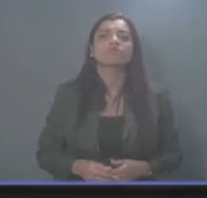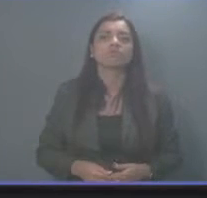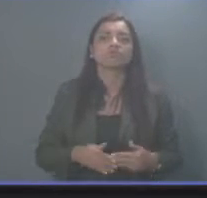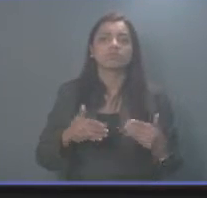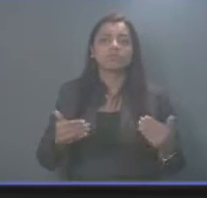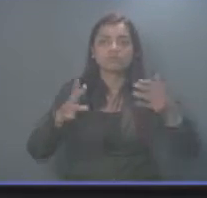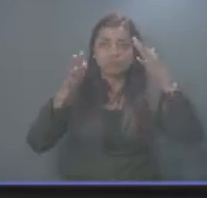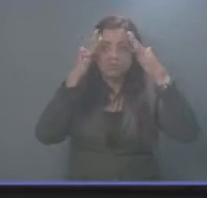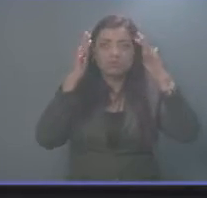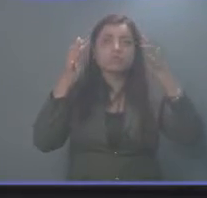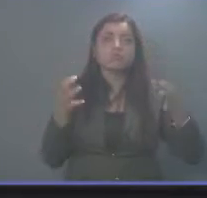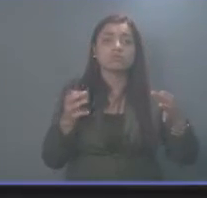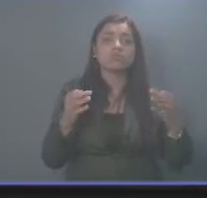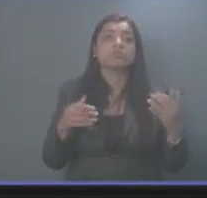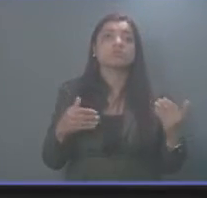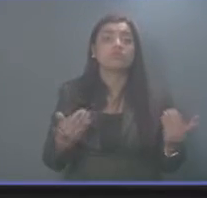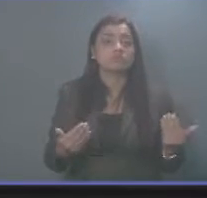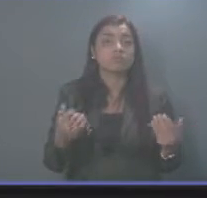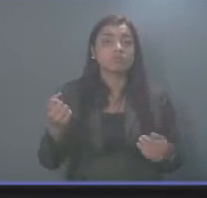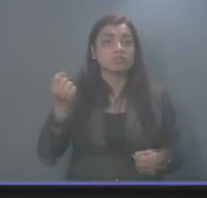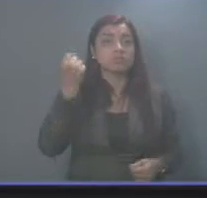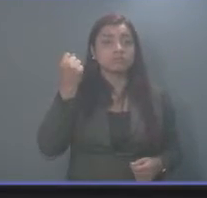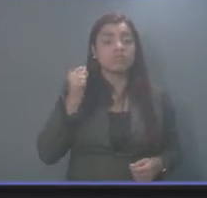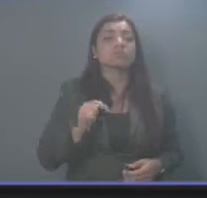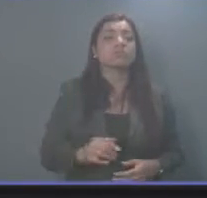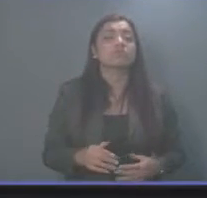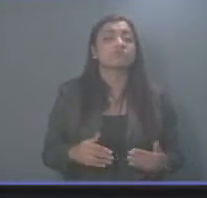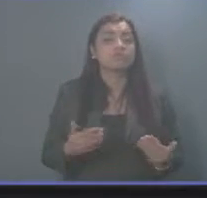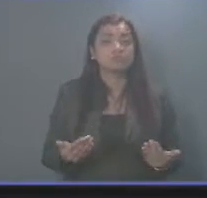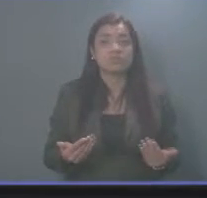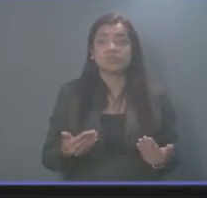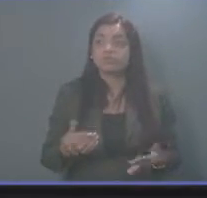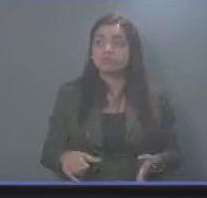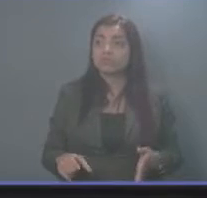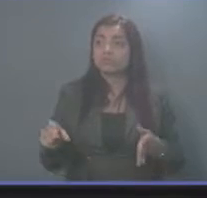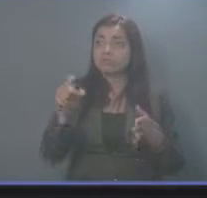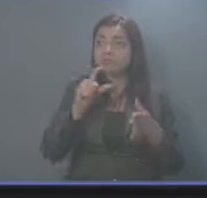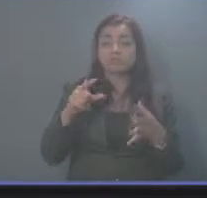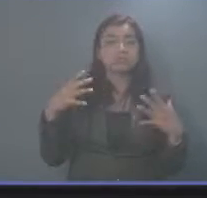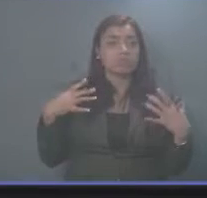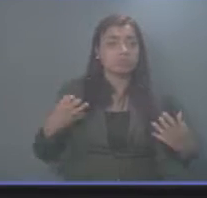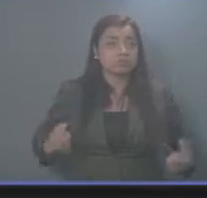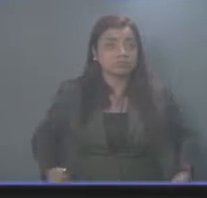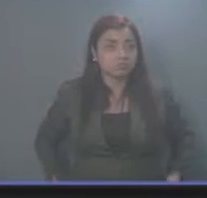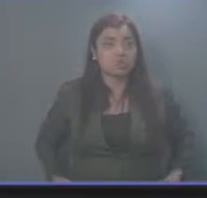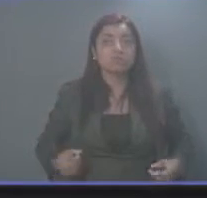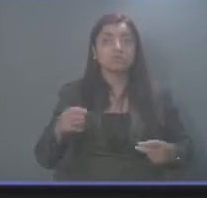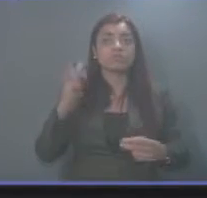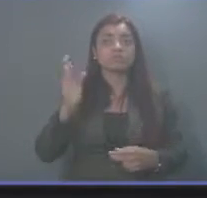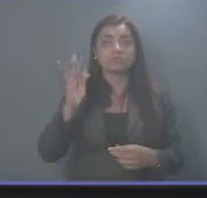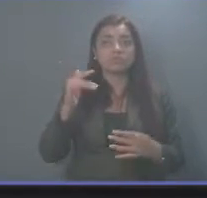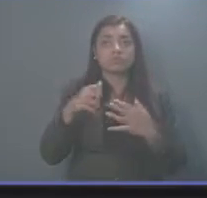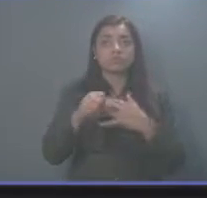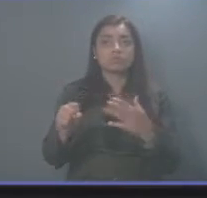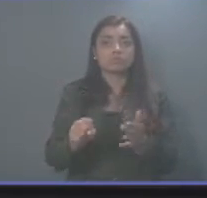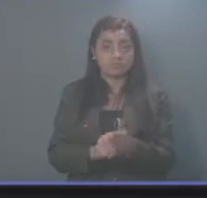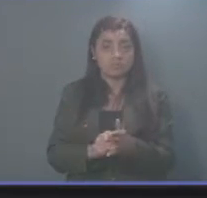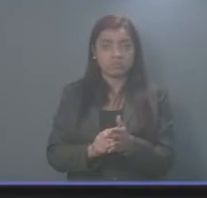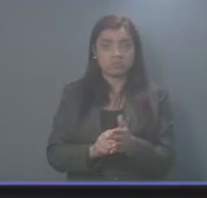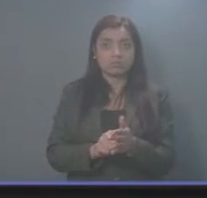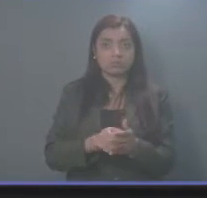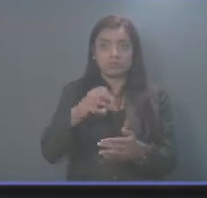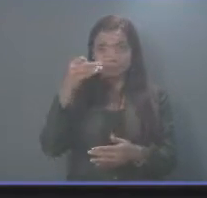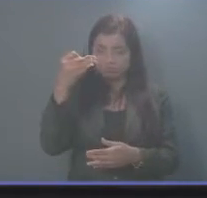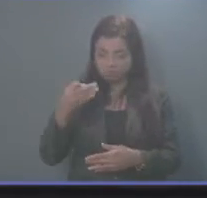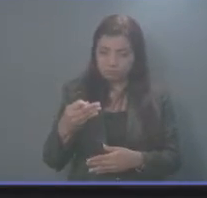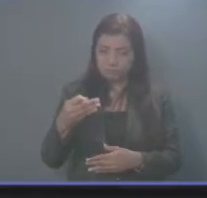esta decisión trascendental. El órgano ejecutivo y el órgano legislativo se